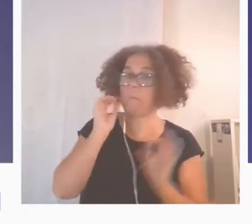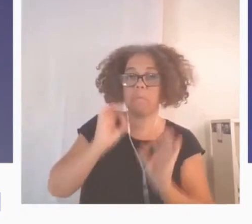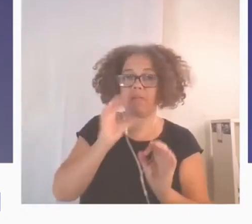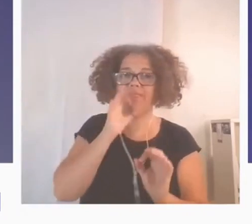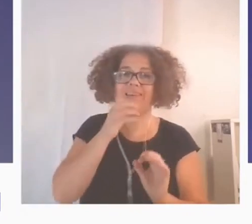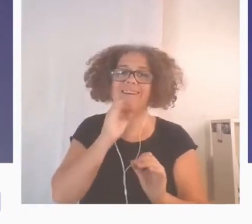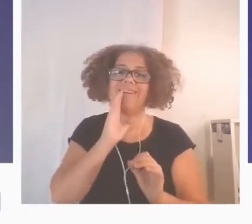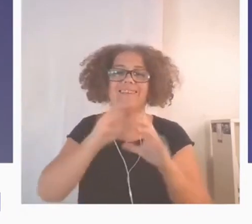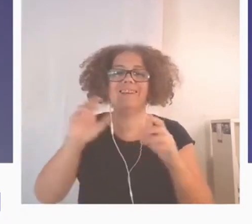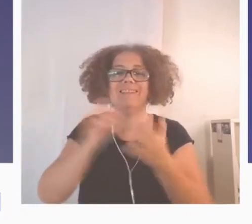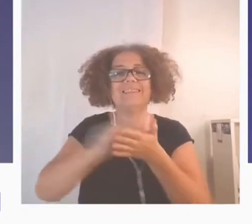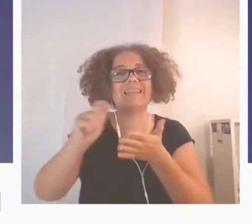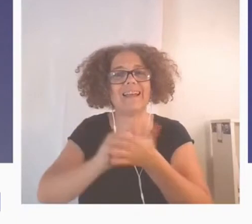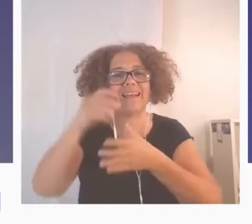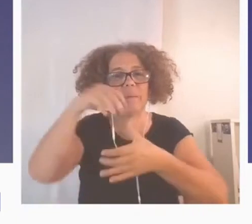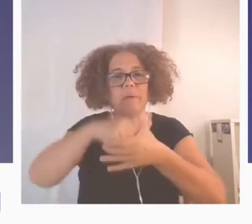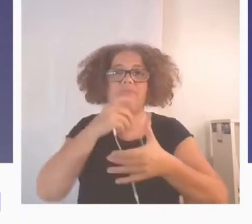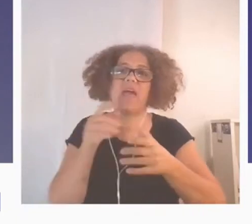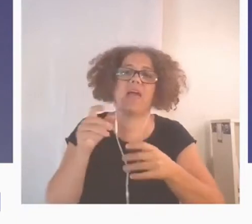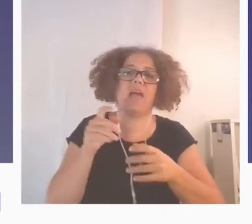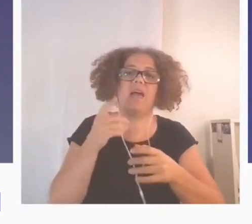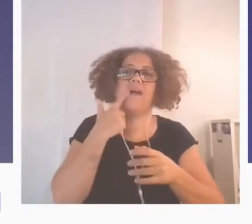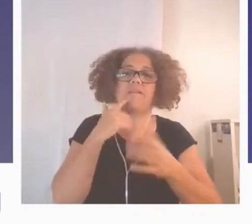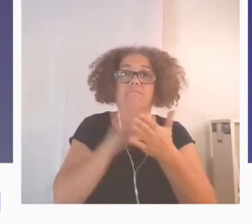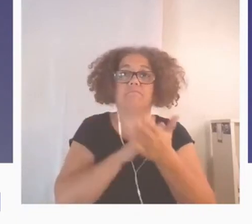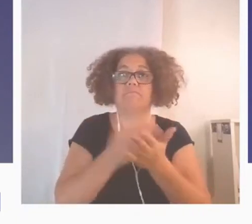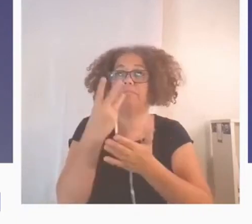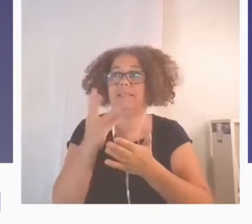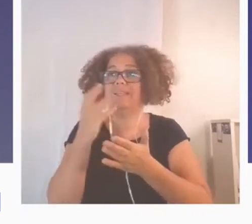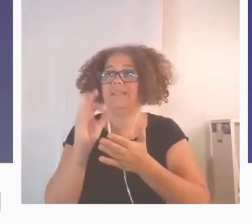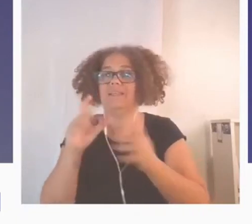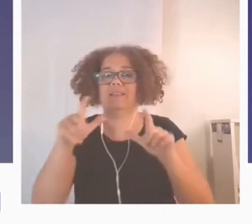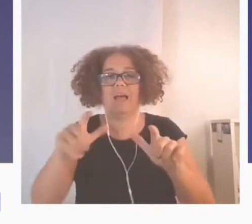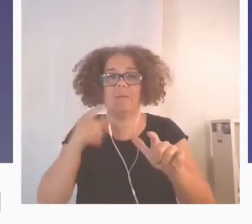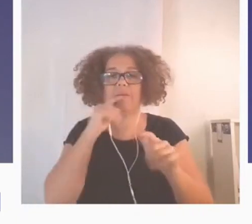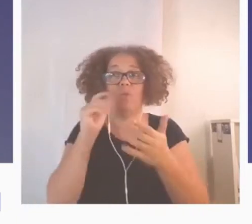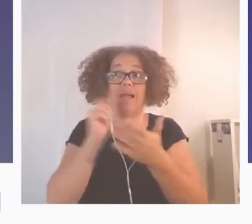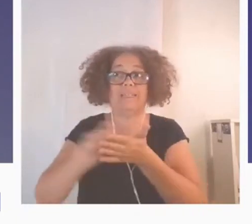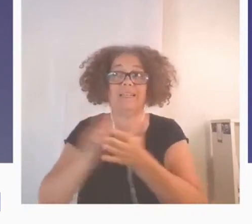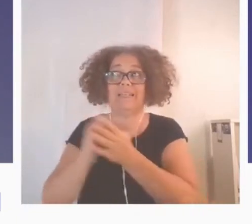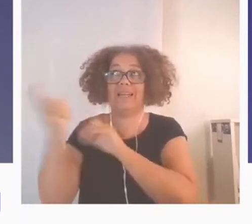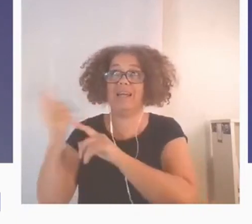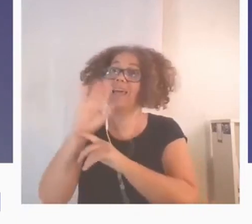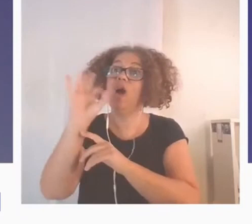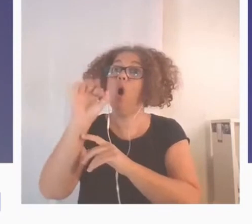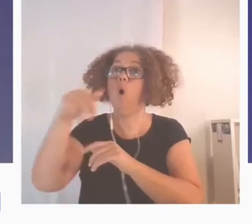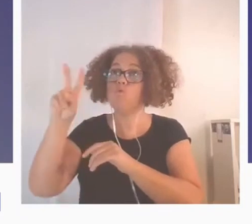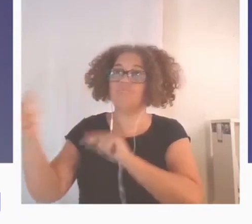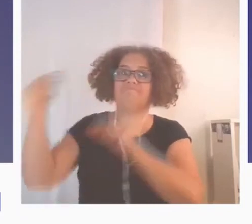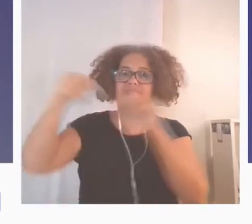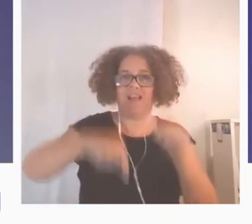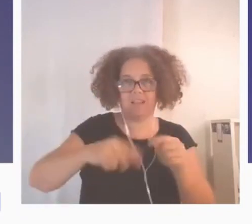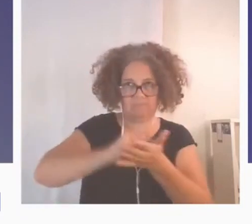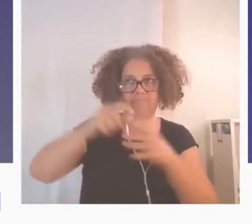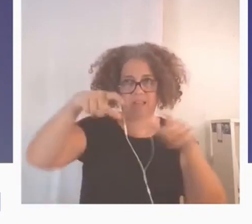esa Secretaría de Localización de la Agenda 2030 que Naciones Unidas va a instalar aquí en Bilbao. Es un proyecto muy trabajado por el